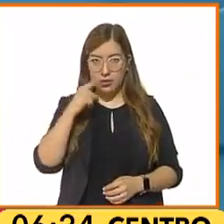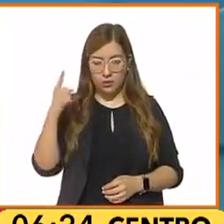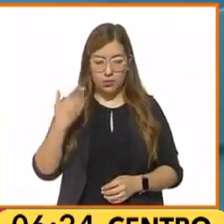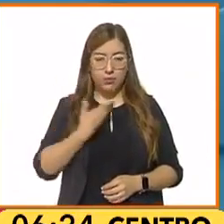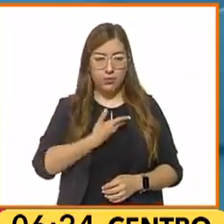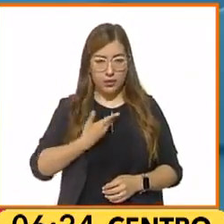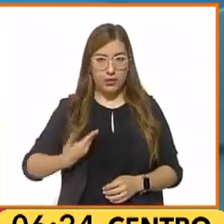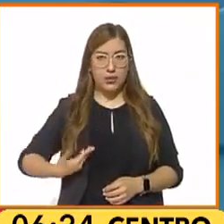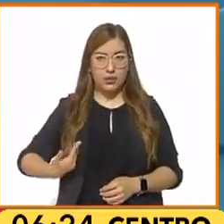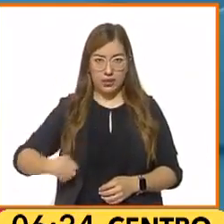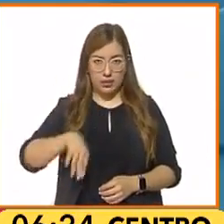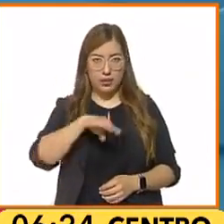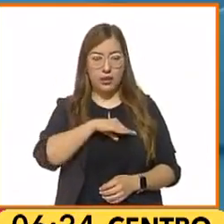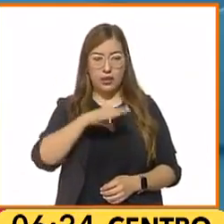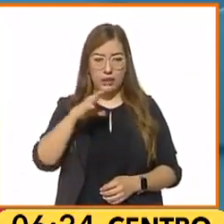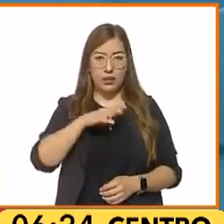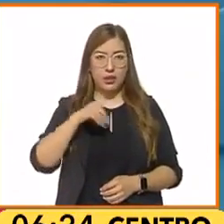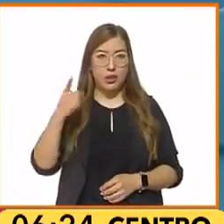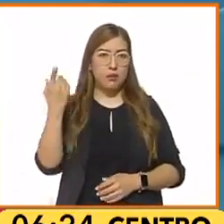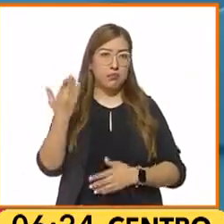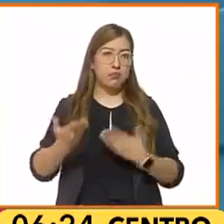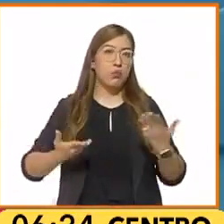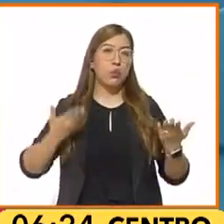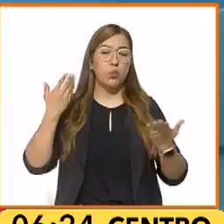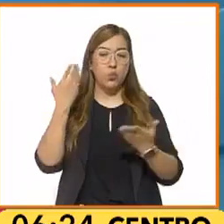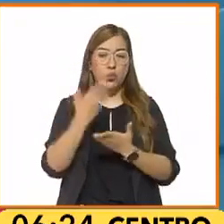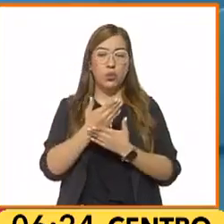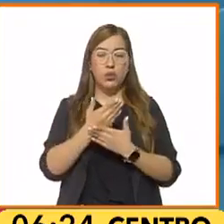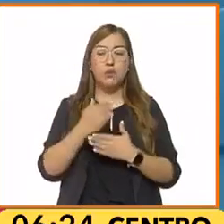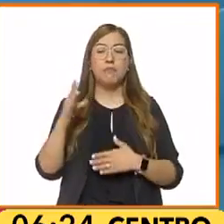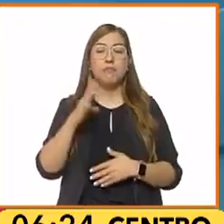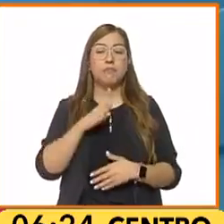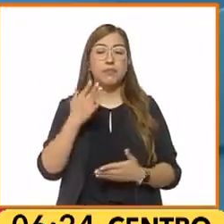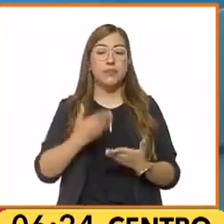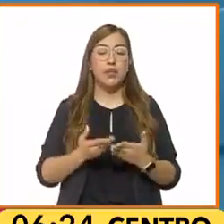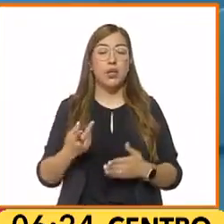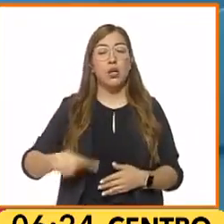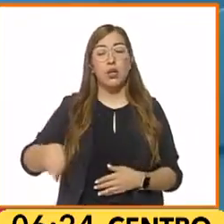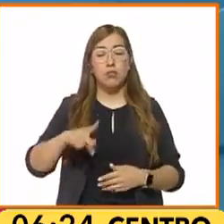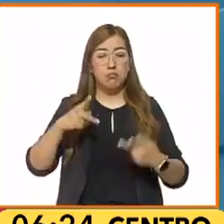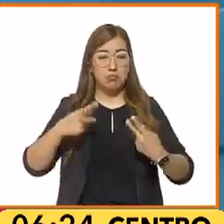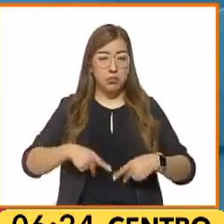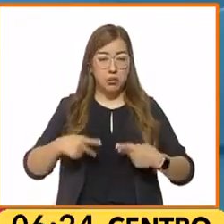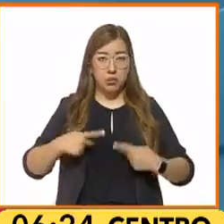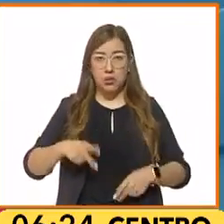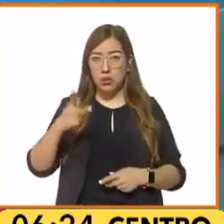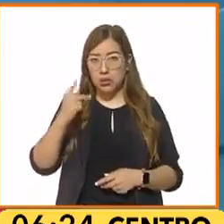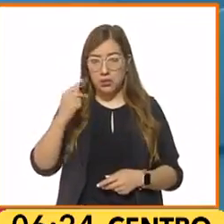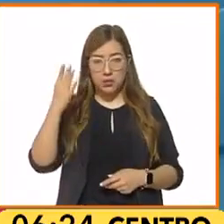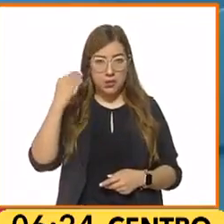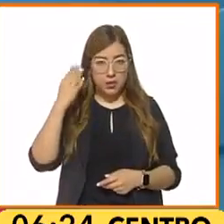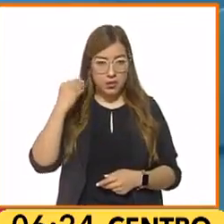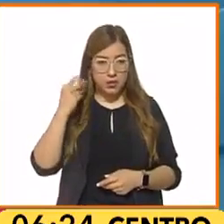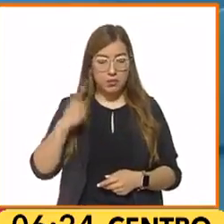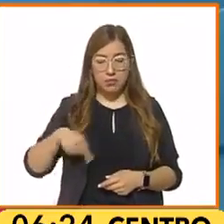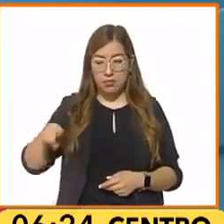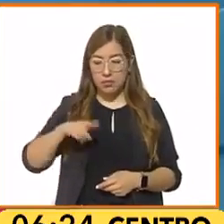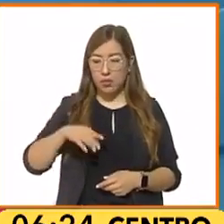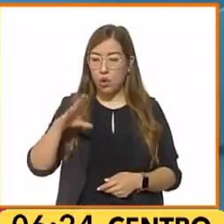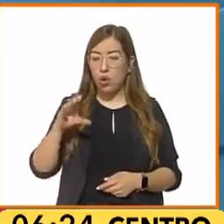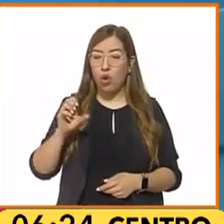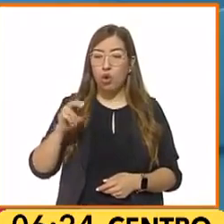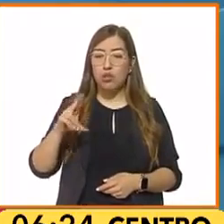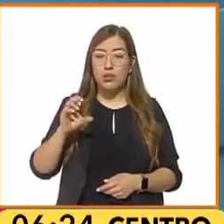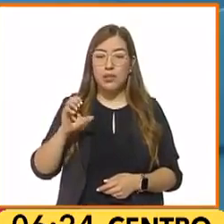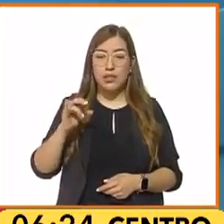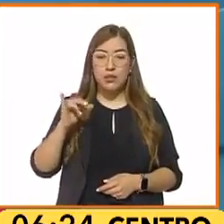planteando un mecanismo por el cual los concesionarios de televisión y radio, así como